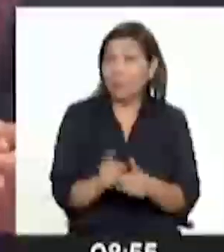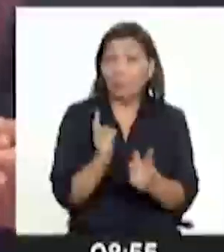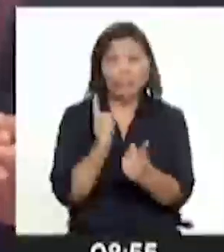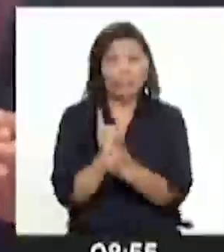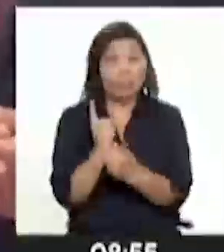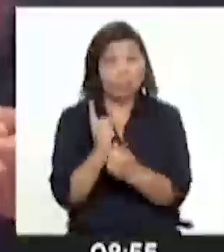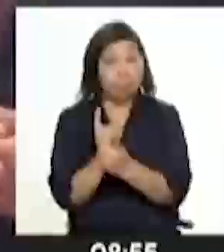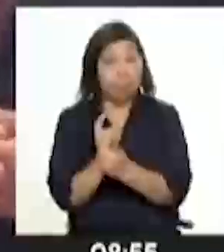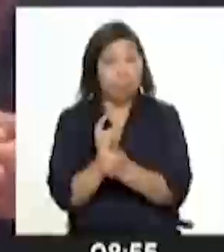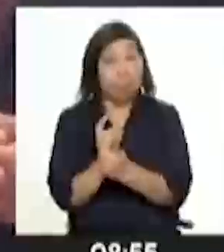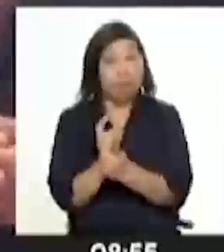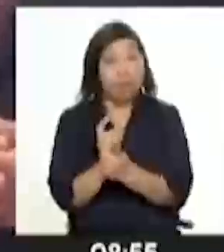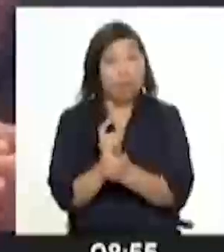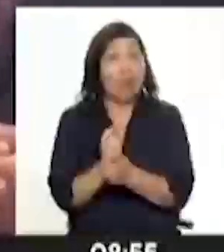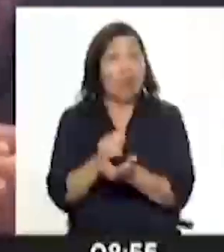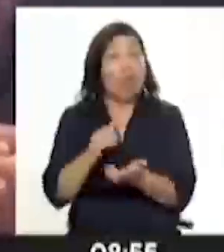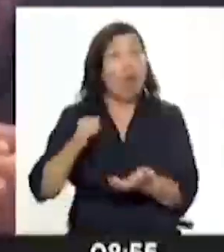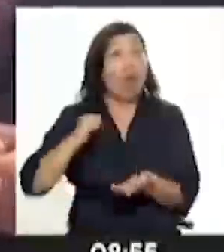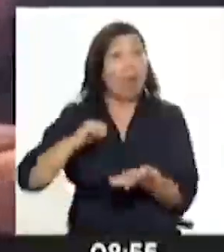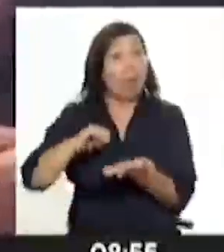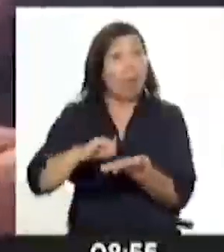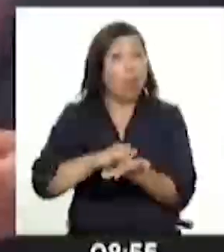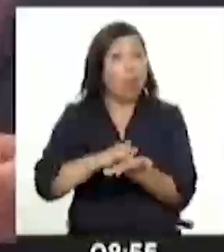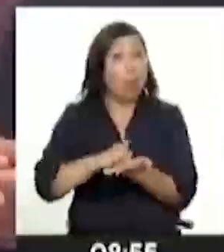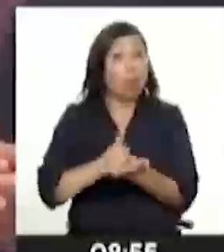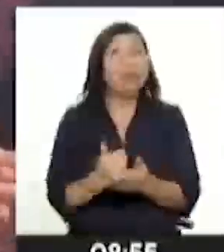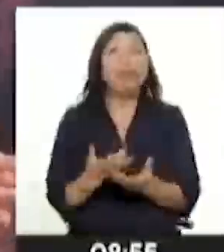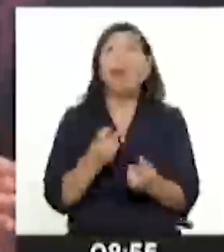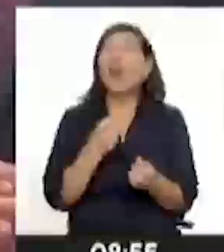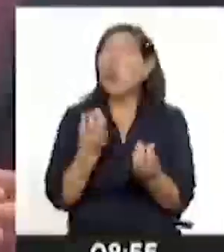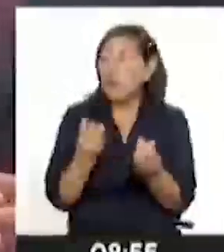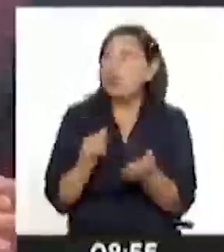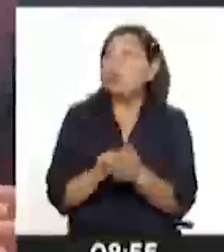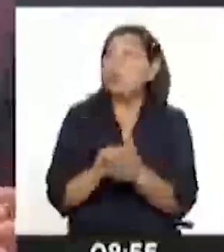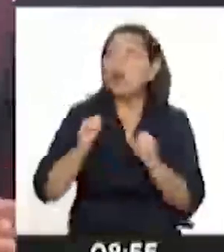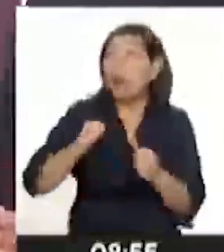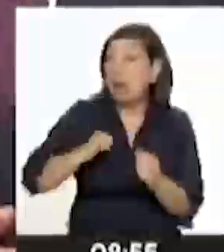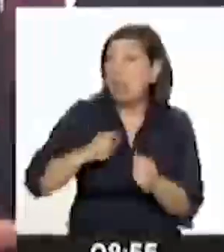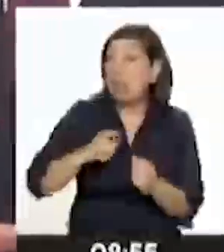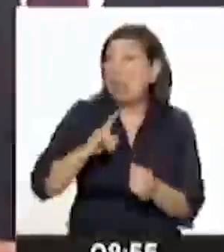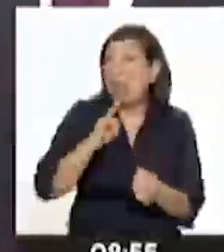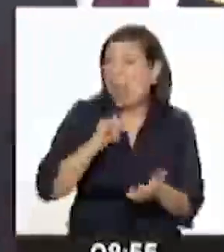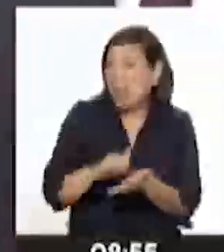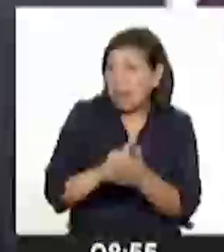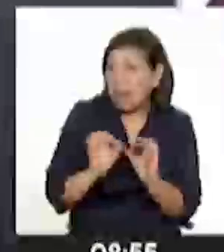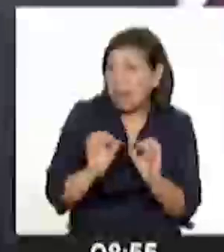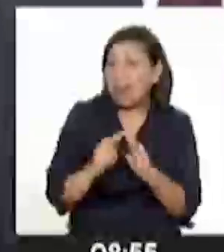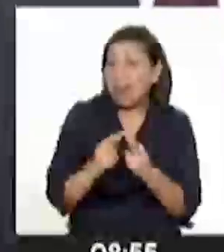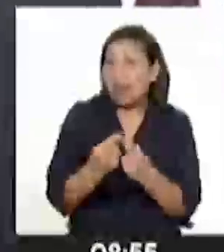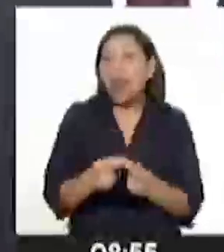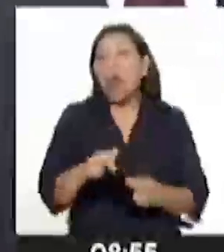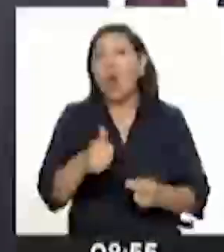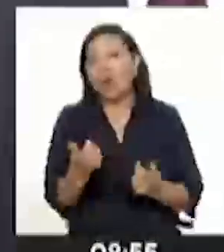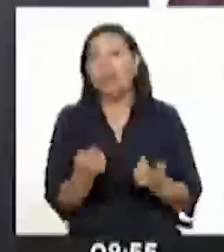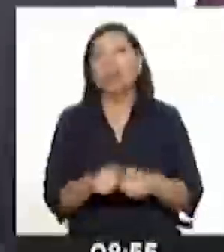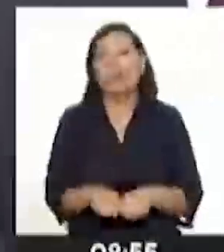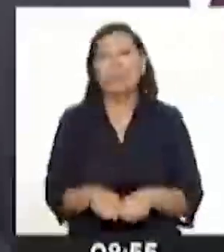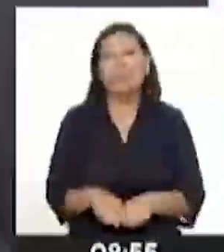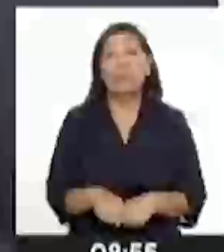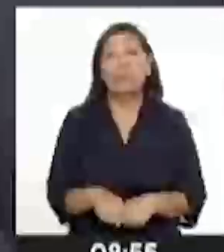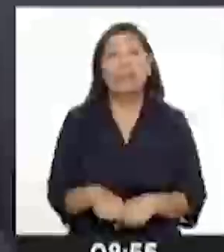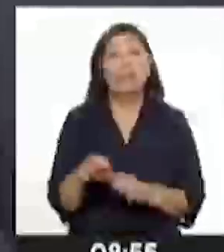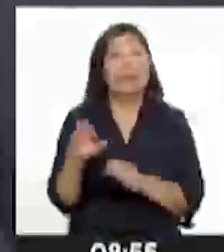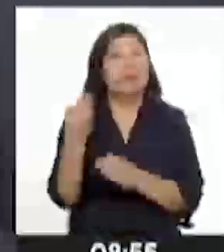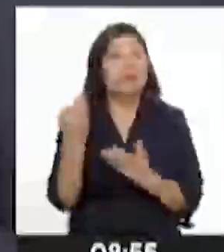una reunión con el alcalde de Nueva York para promocionar los supergranos. Cuéntanos acerca de eso. Así es. Aparte de ese evento vamos a tener otros. Acá tenemos un foro,